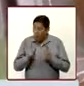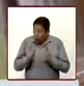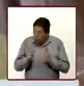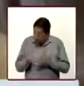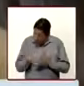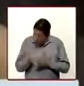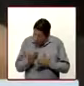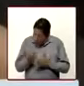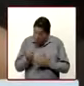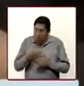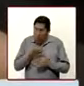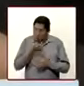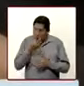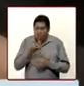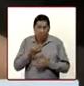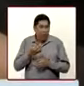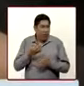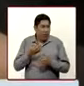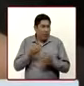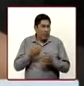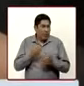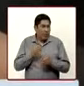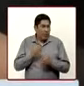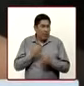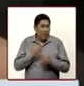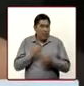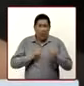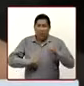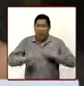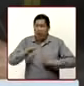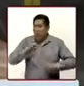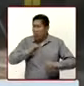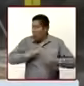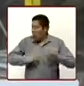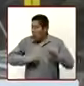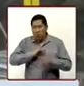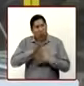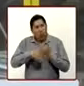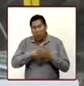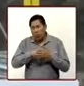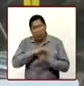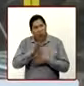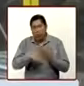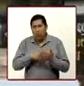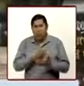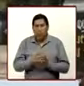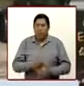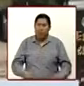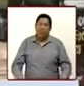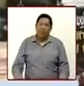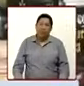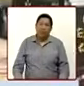de todo. Novelas, obras, de todo se encuentra.